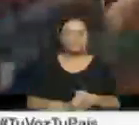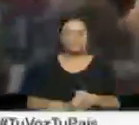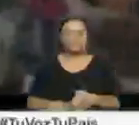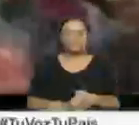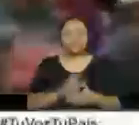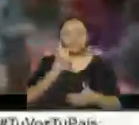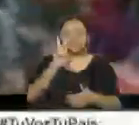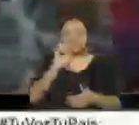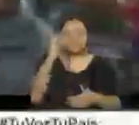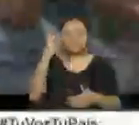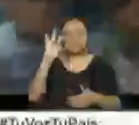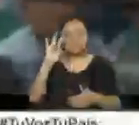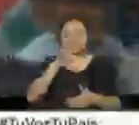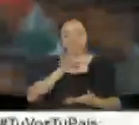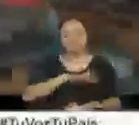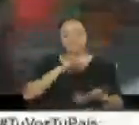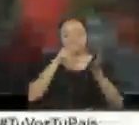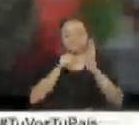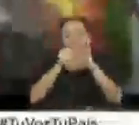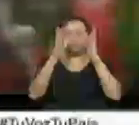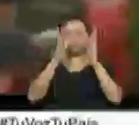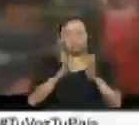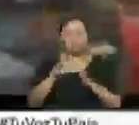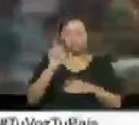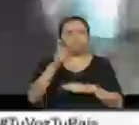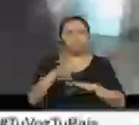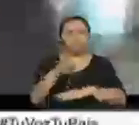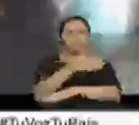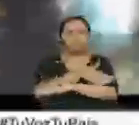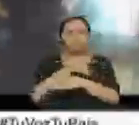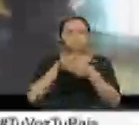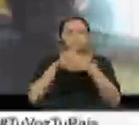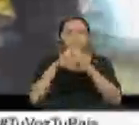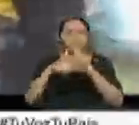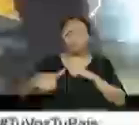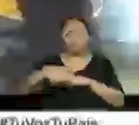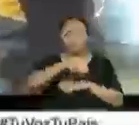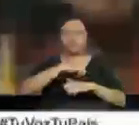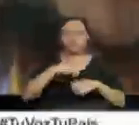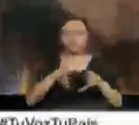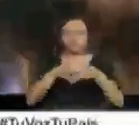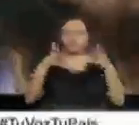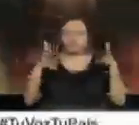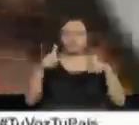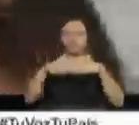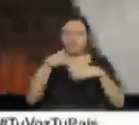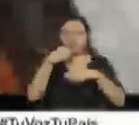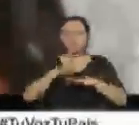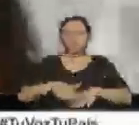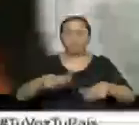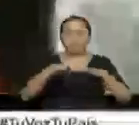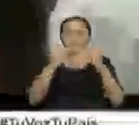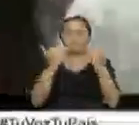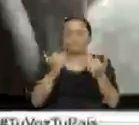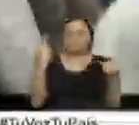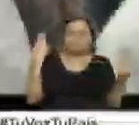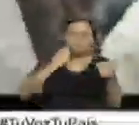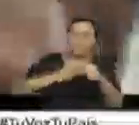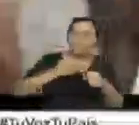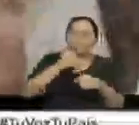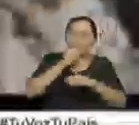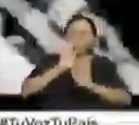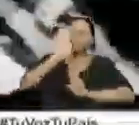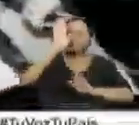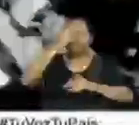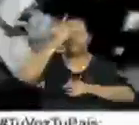En 2007, la Revolución Ciudadana debía dejar atrás una ficción de democracia en donde el pueblo nunca participó de las grandes